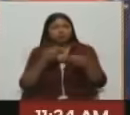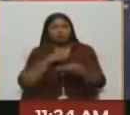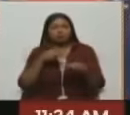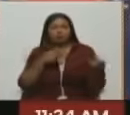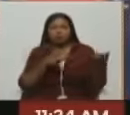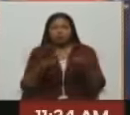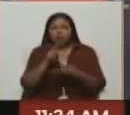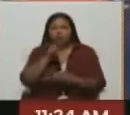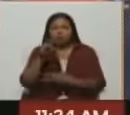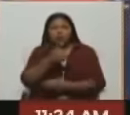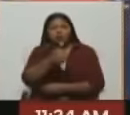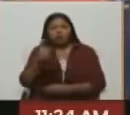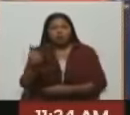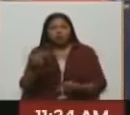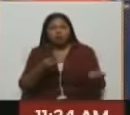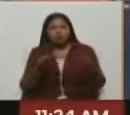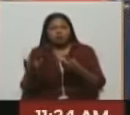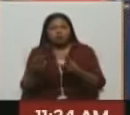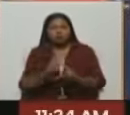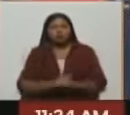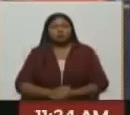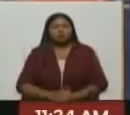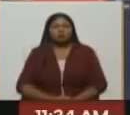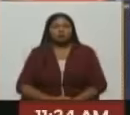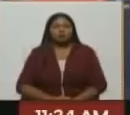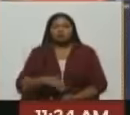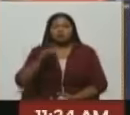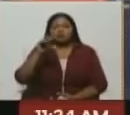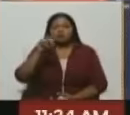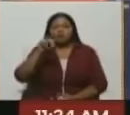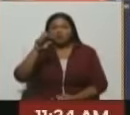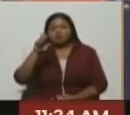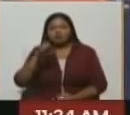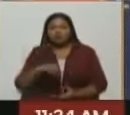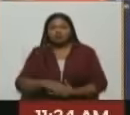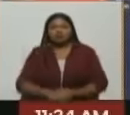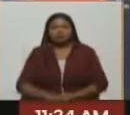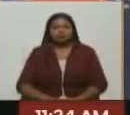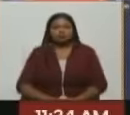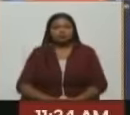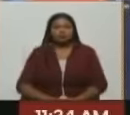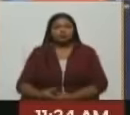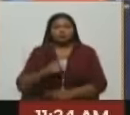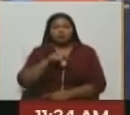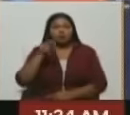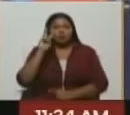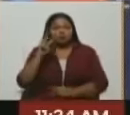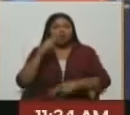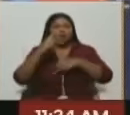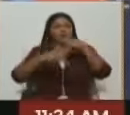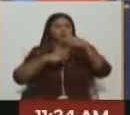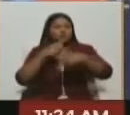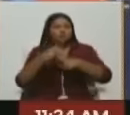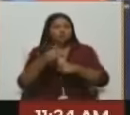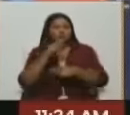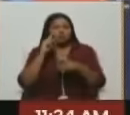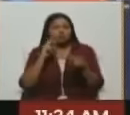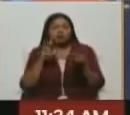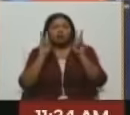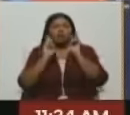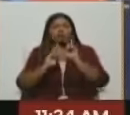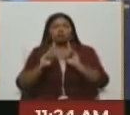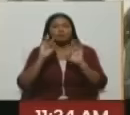invitado a cada uno de ustedes, al CNE, para que vean el proceso